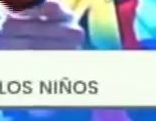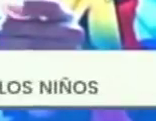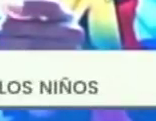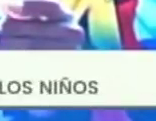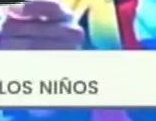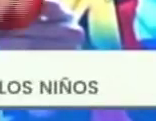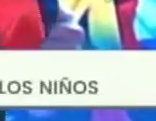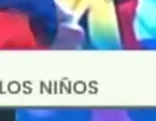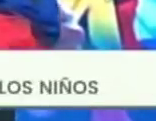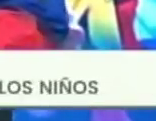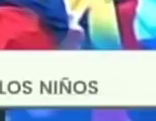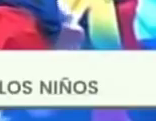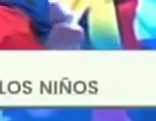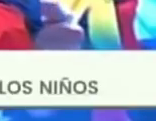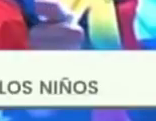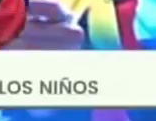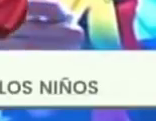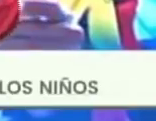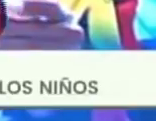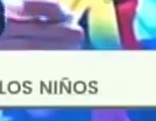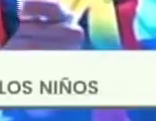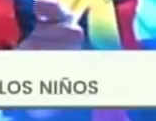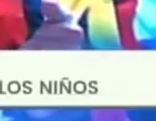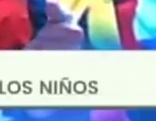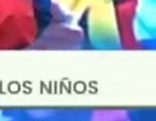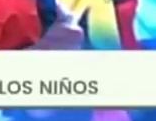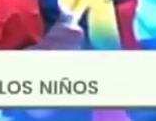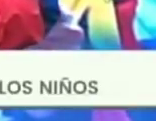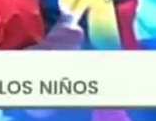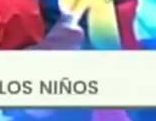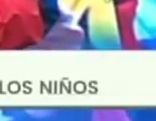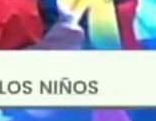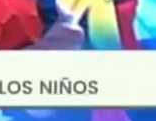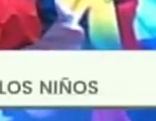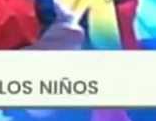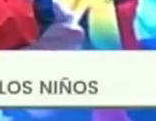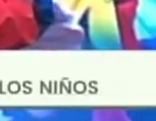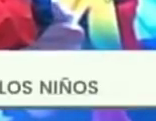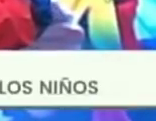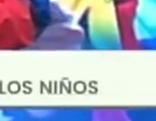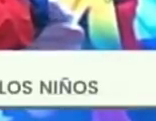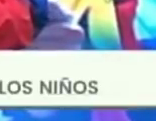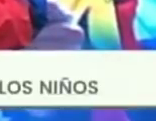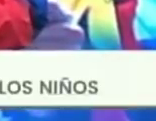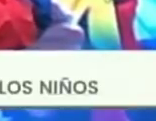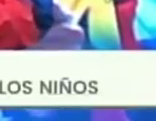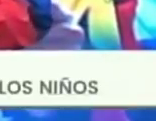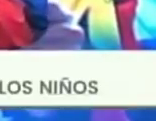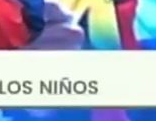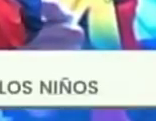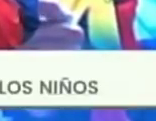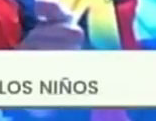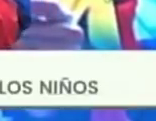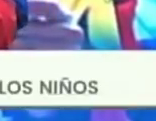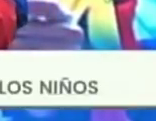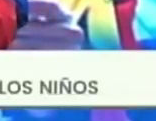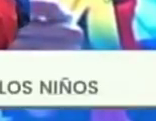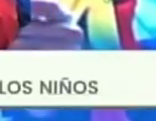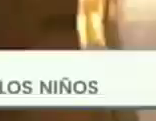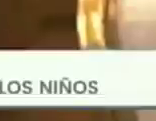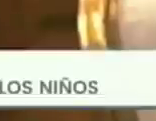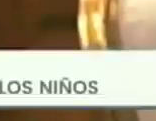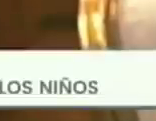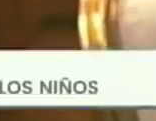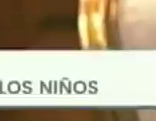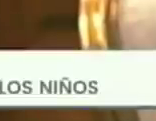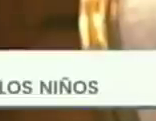con esto, tiene que comer proteína en la mañana, proteína en la tarde, ¿verdad, Silvia? ¿Ah? Nosotros tenemos, Yulimar, nosotros tenemos